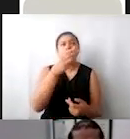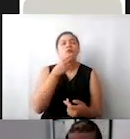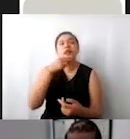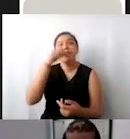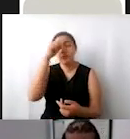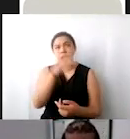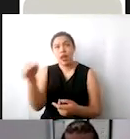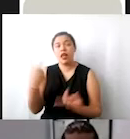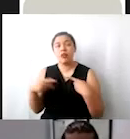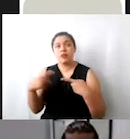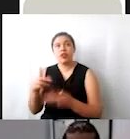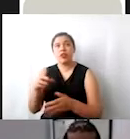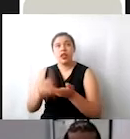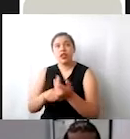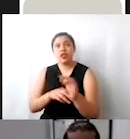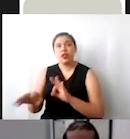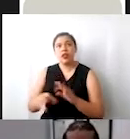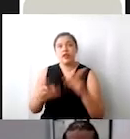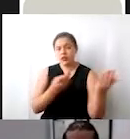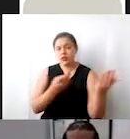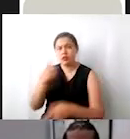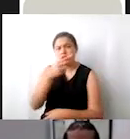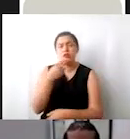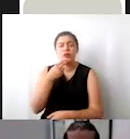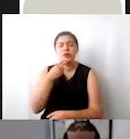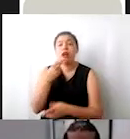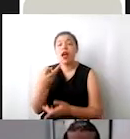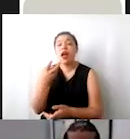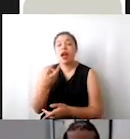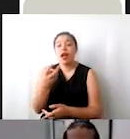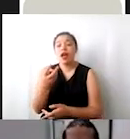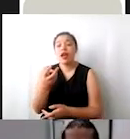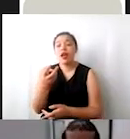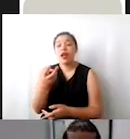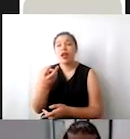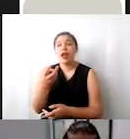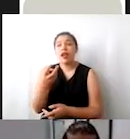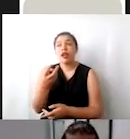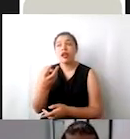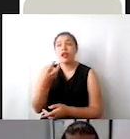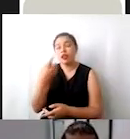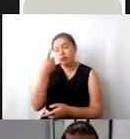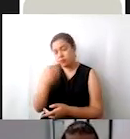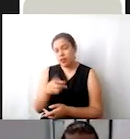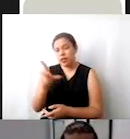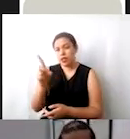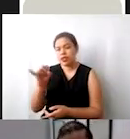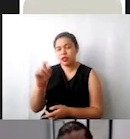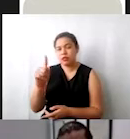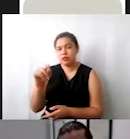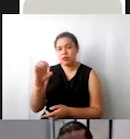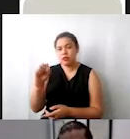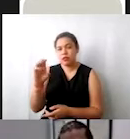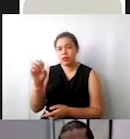humano, únicamente el capital humano, es lo que se entiende como poner a disposición. Y si